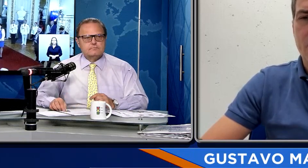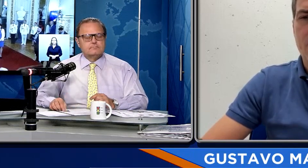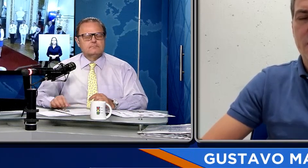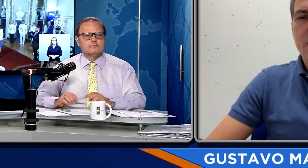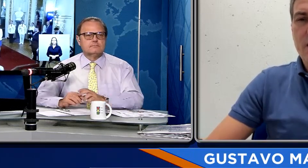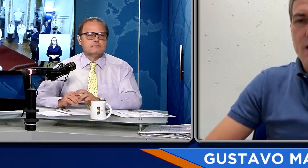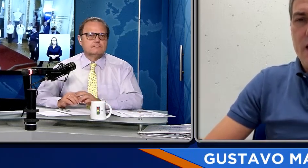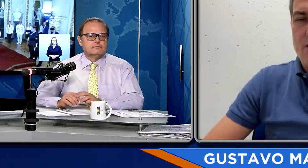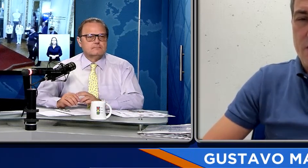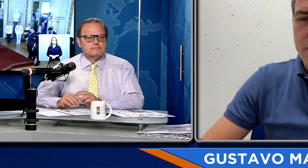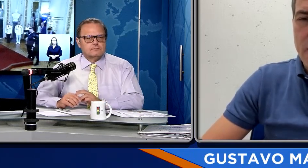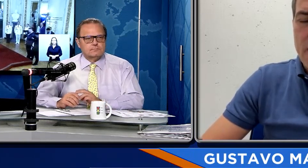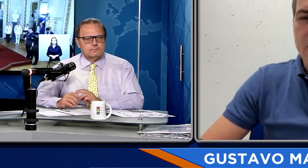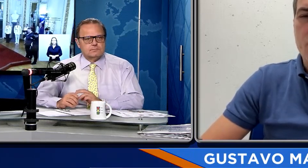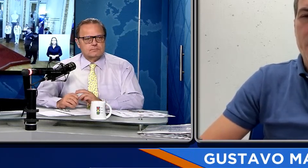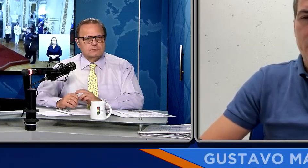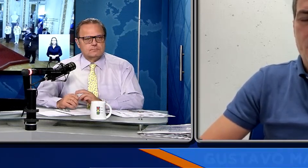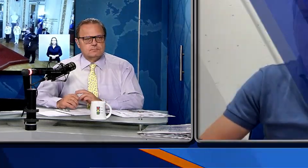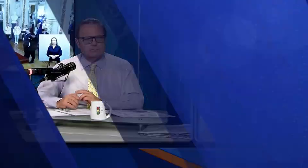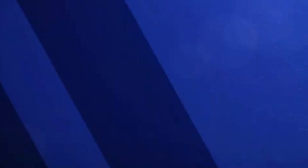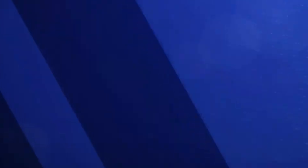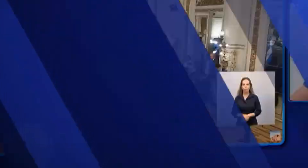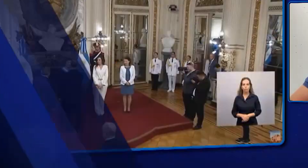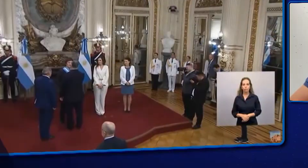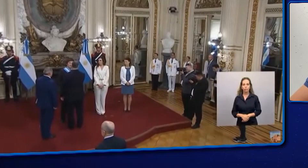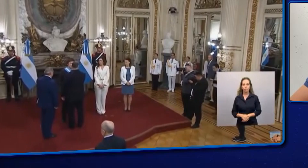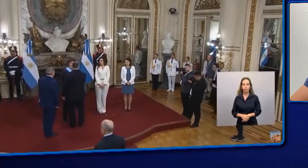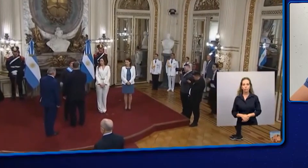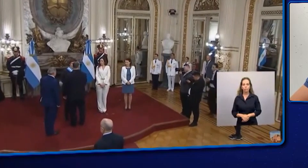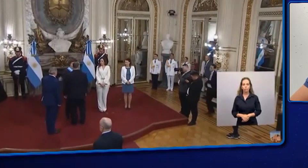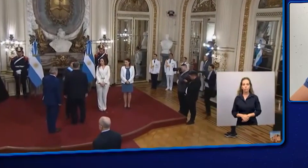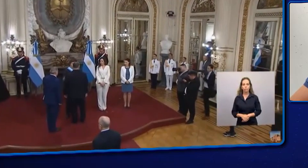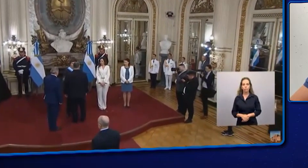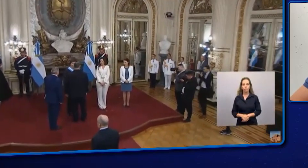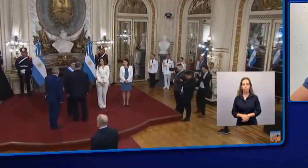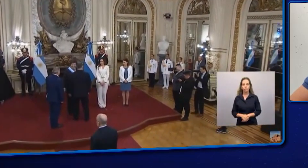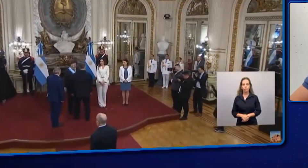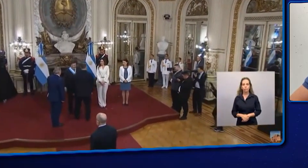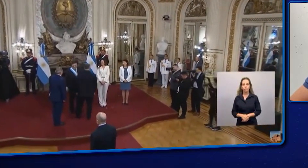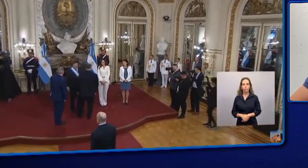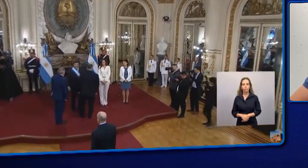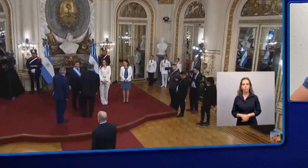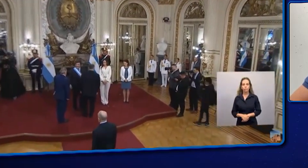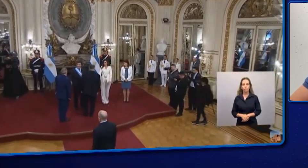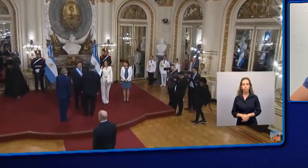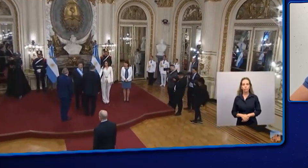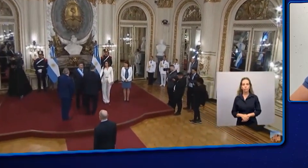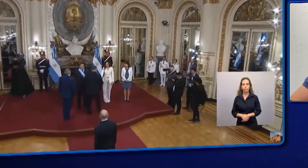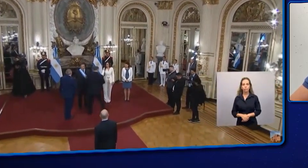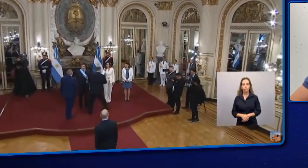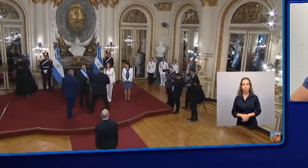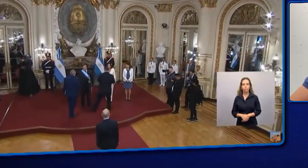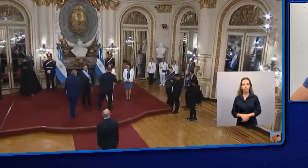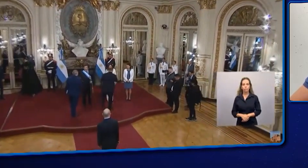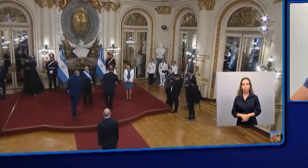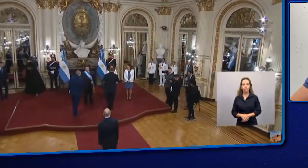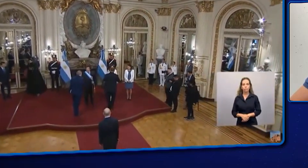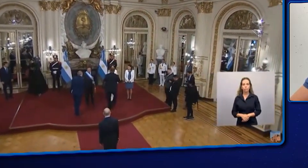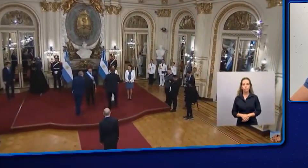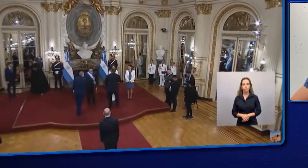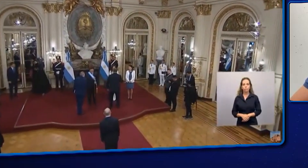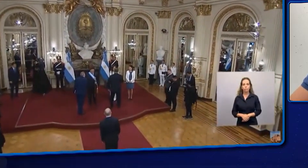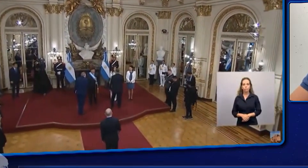500,000 millones Entonces qué supone esto Bueno pues supone eh que los mercados te lo van a celebrar con